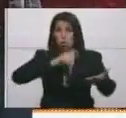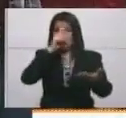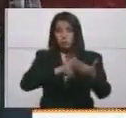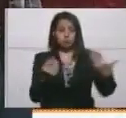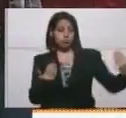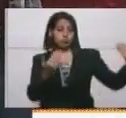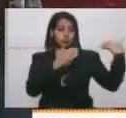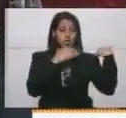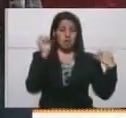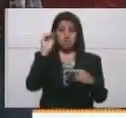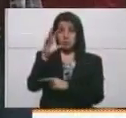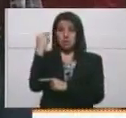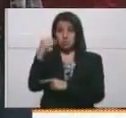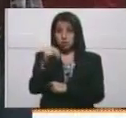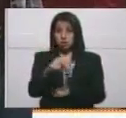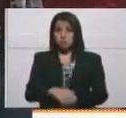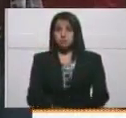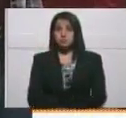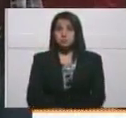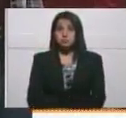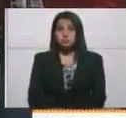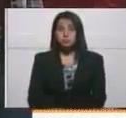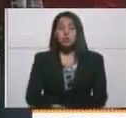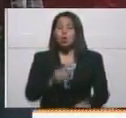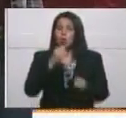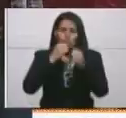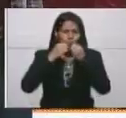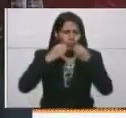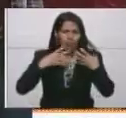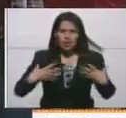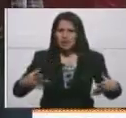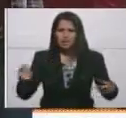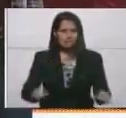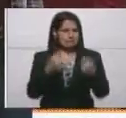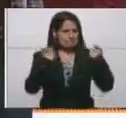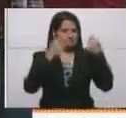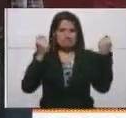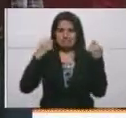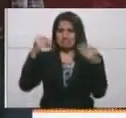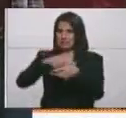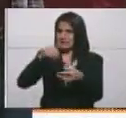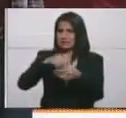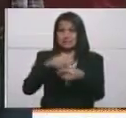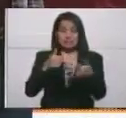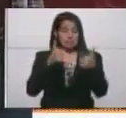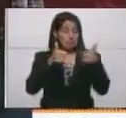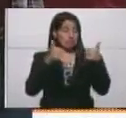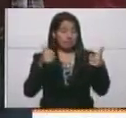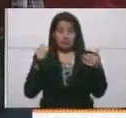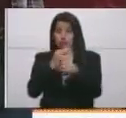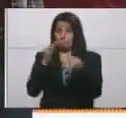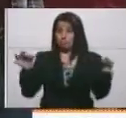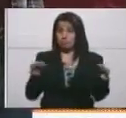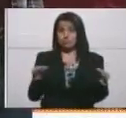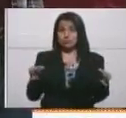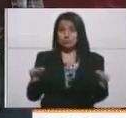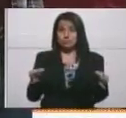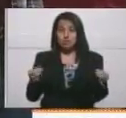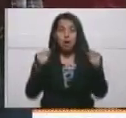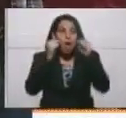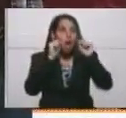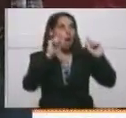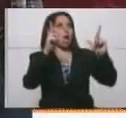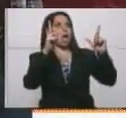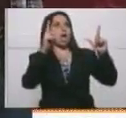absoluto. Y qué buena campaña electoral que se ha desarrollado. Ha sido una campaña electoral del despertar de